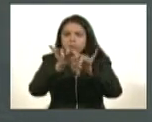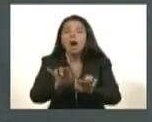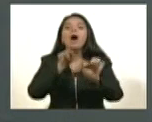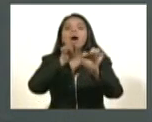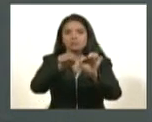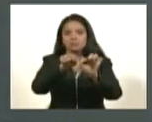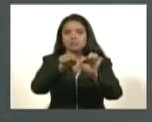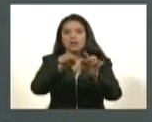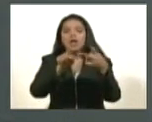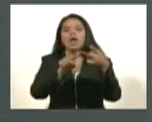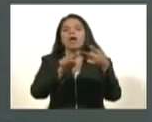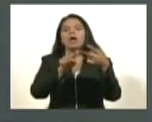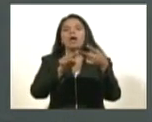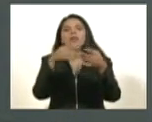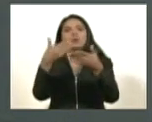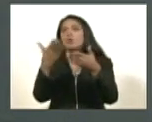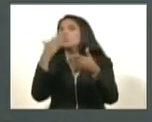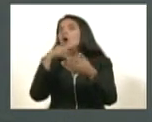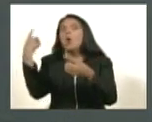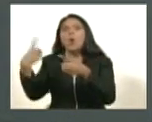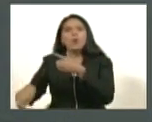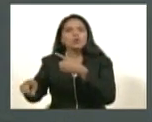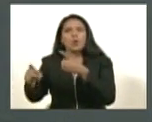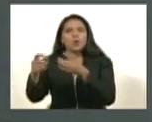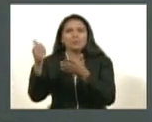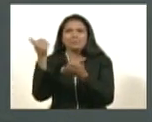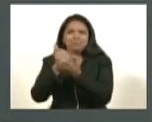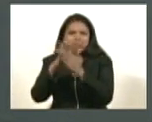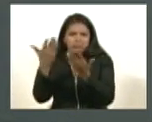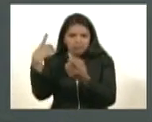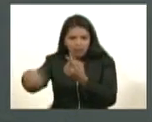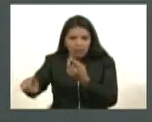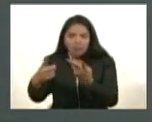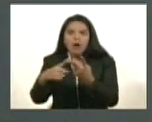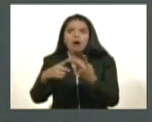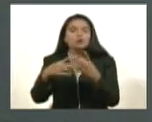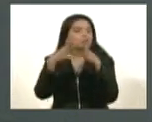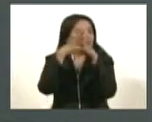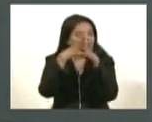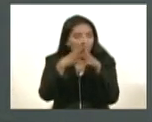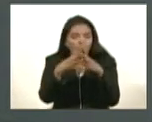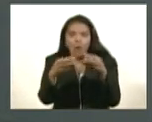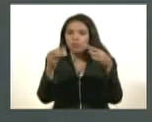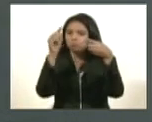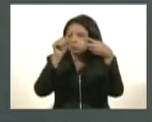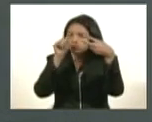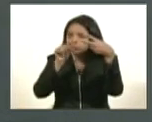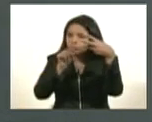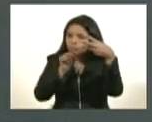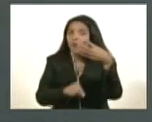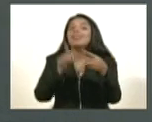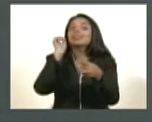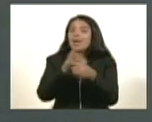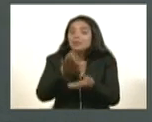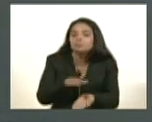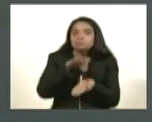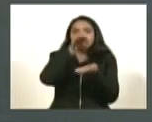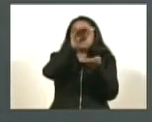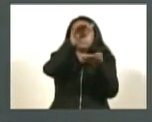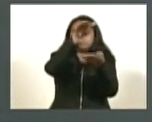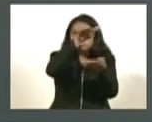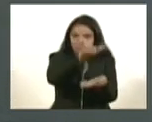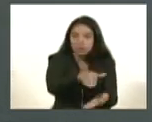jurada de no poseer otra nacionalidad, y todos los recaudos que allí están establecidos deben ser entregados con la formalización